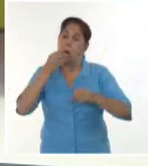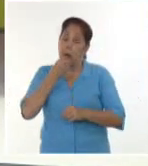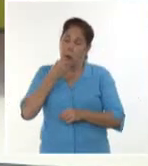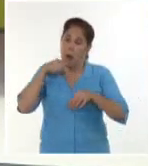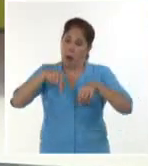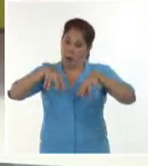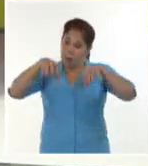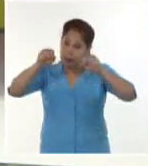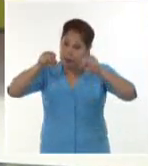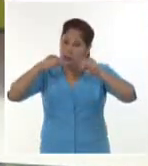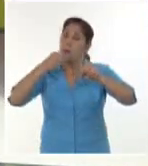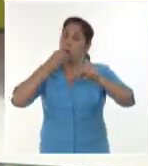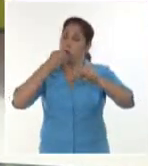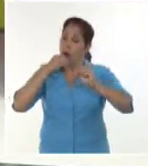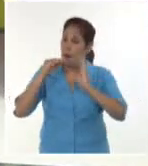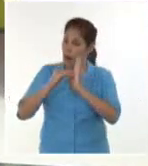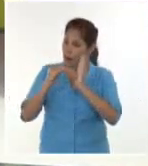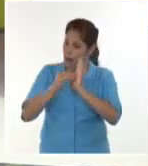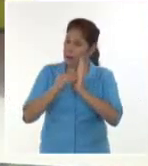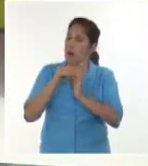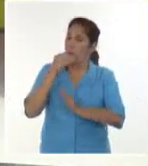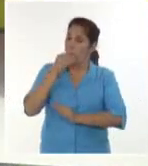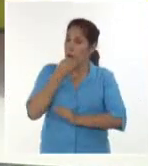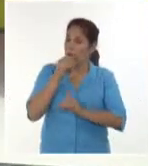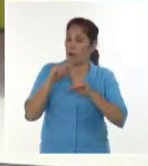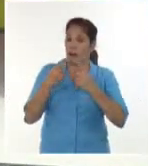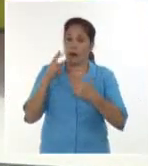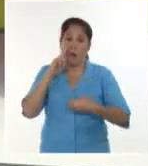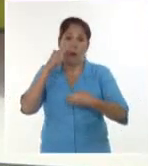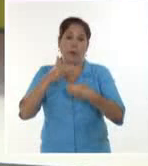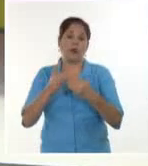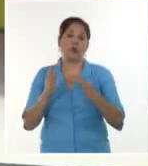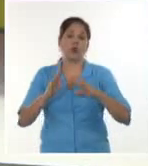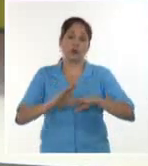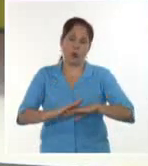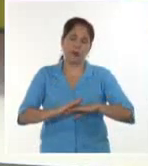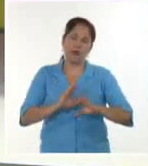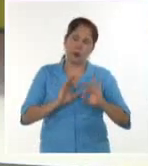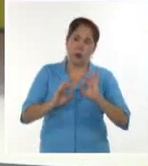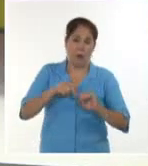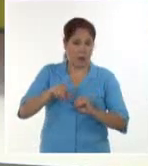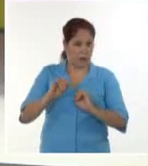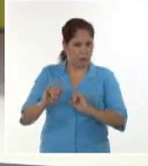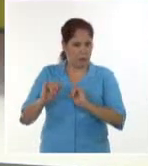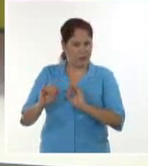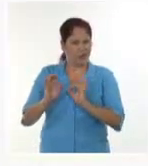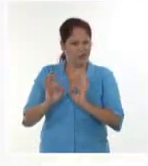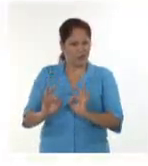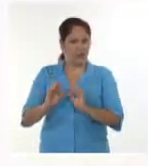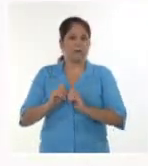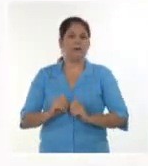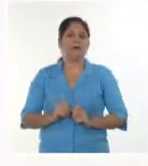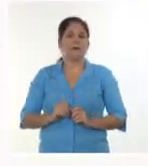director técnico de esa entidad, el ingeniero Lázaro Guerra Hernández, al periodista Bernardo Espinosa. Y tenemos un fragmento.